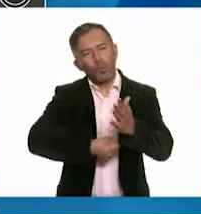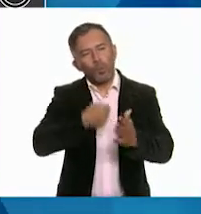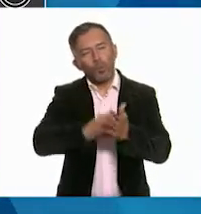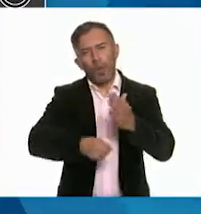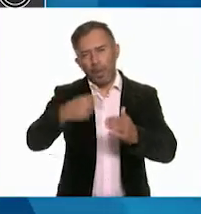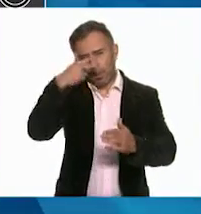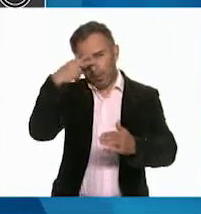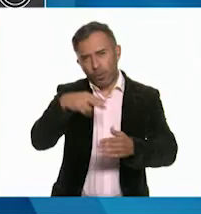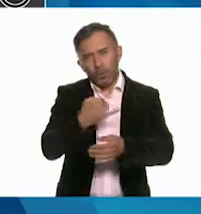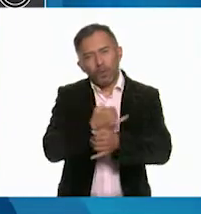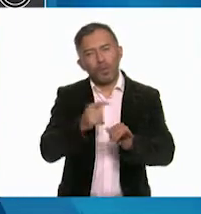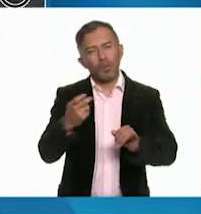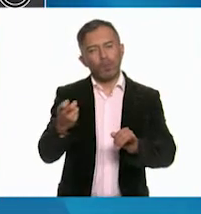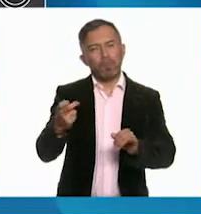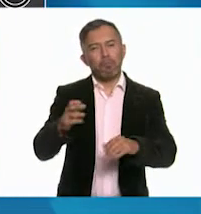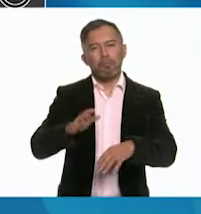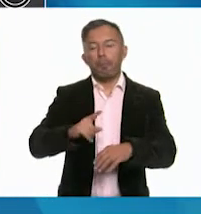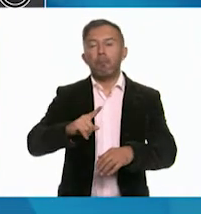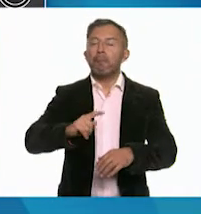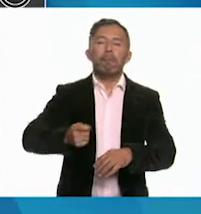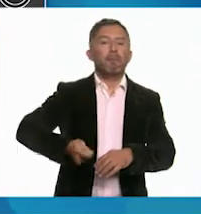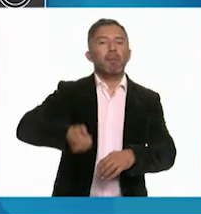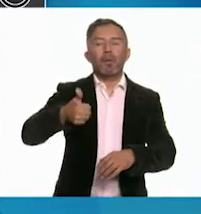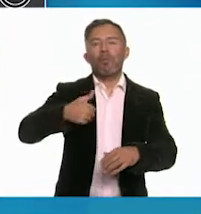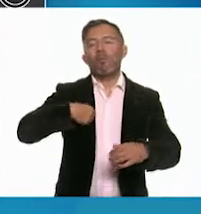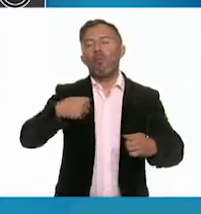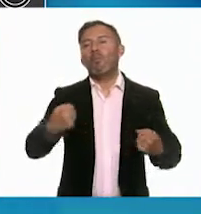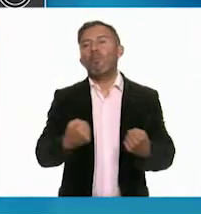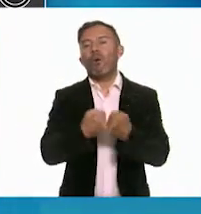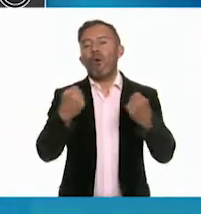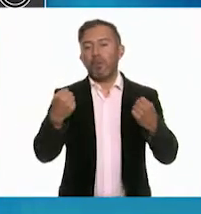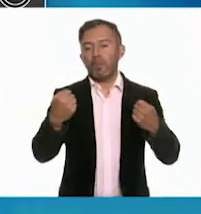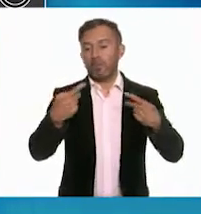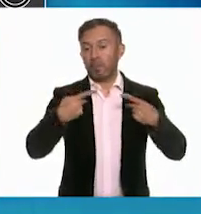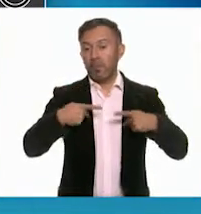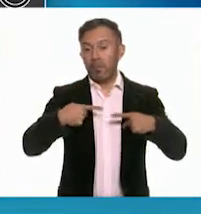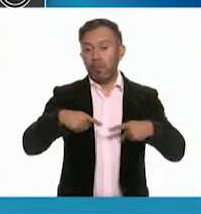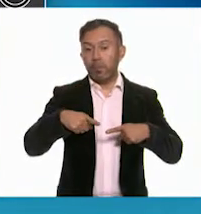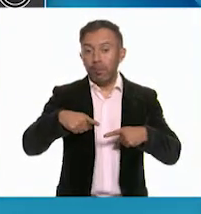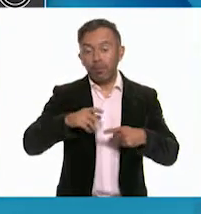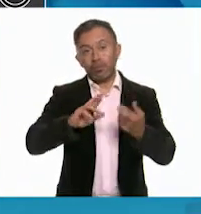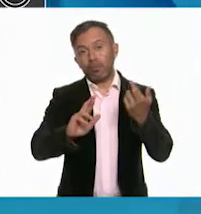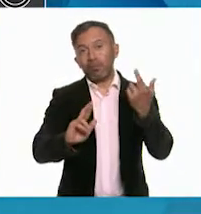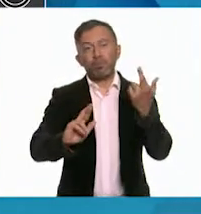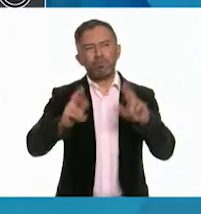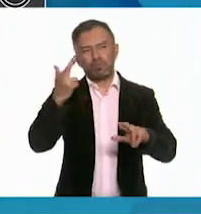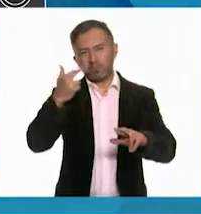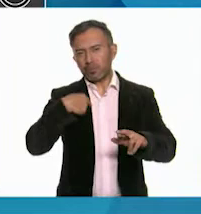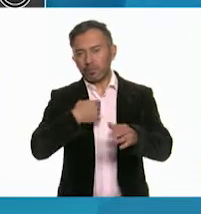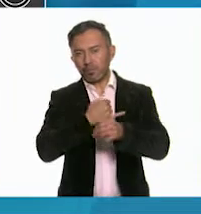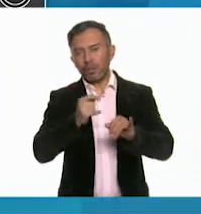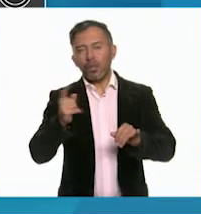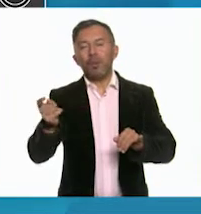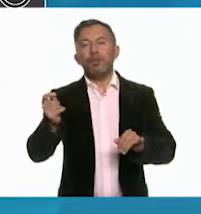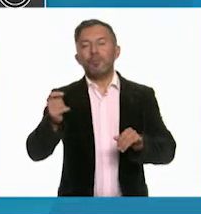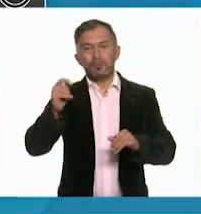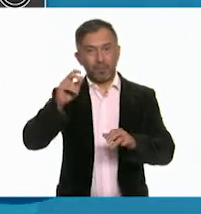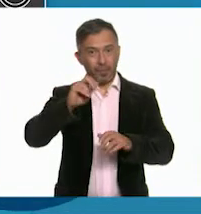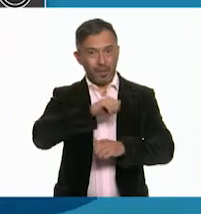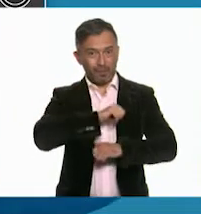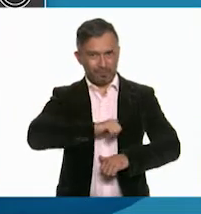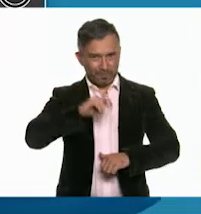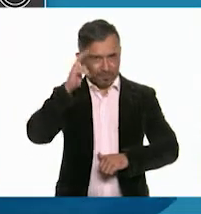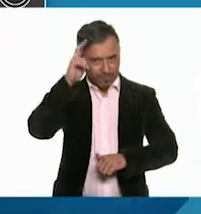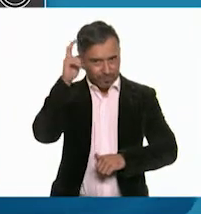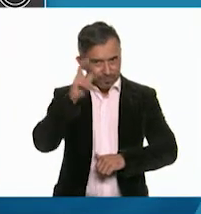independencia. El primer encontronazo violento entre los insurgentes al mando de Miguel Hidalgo y Costilla y los realistas, bajo